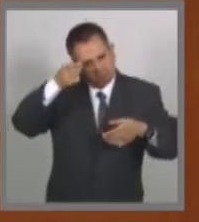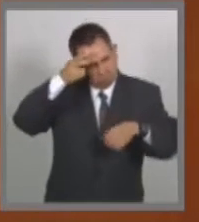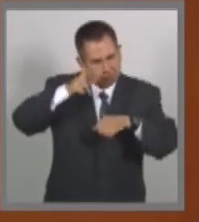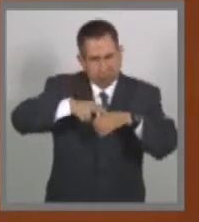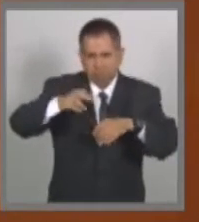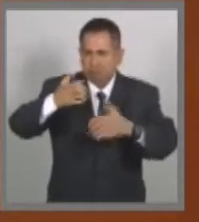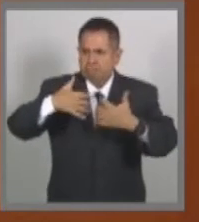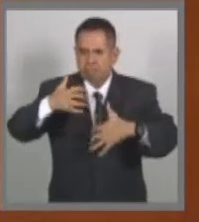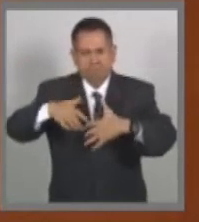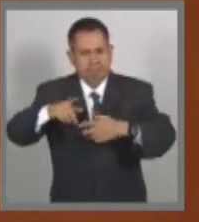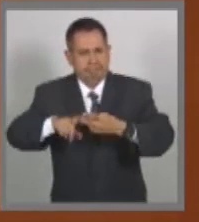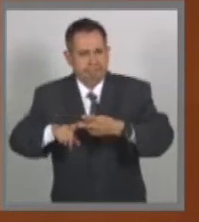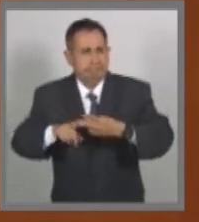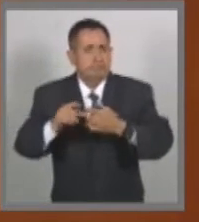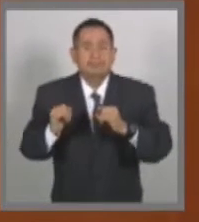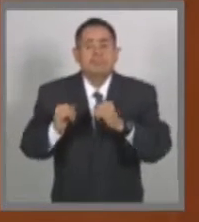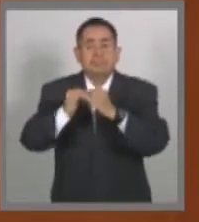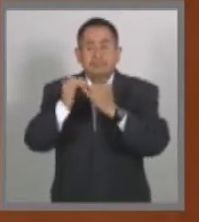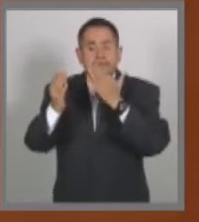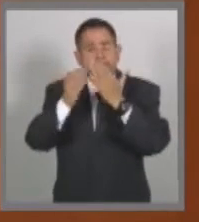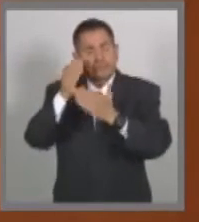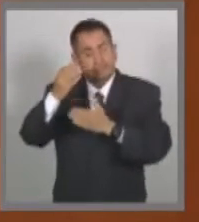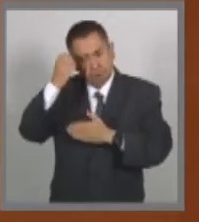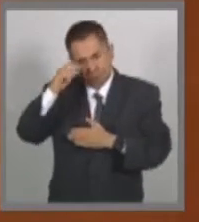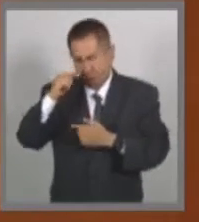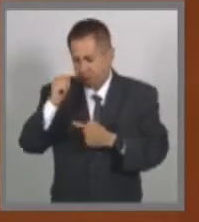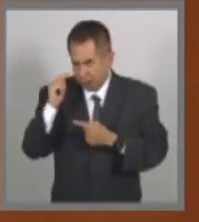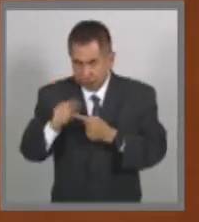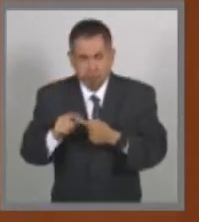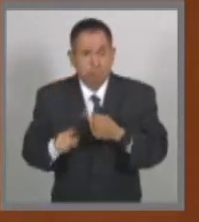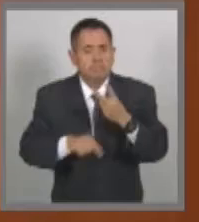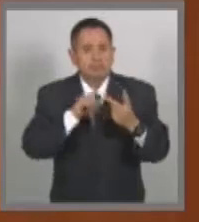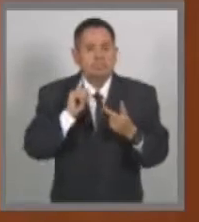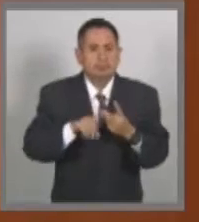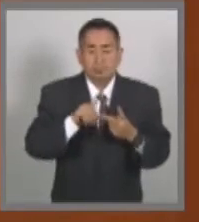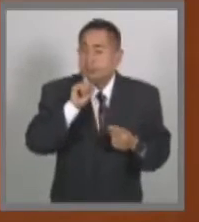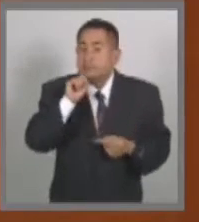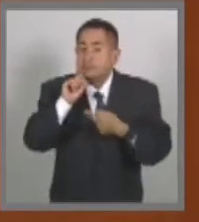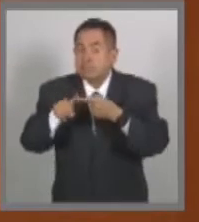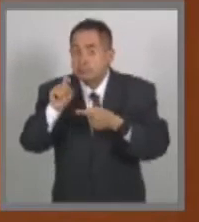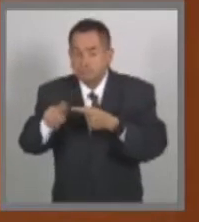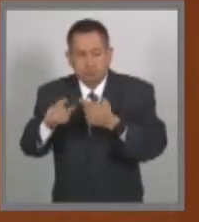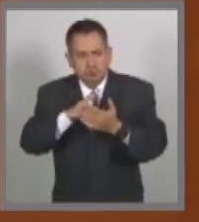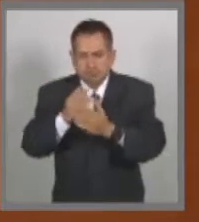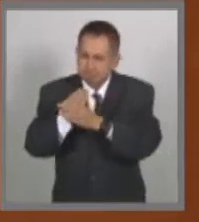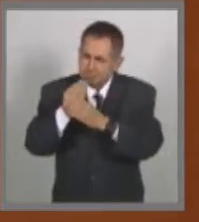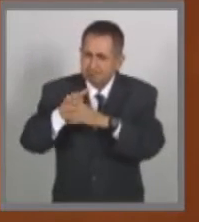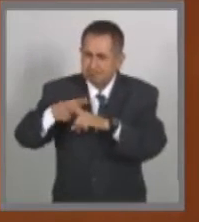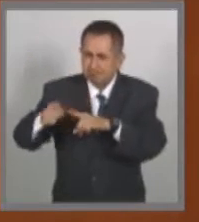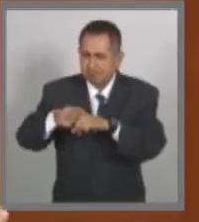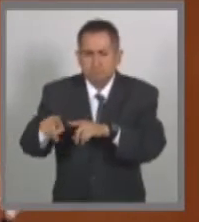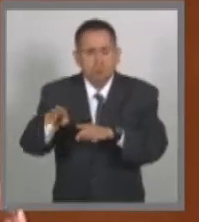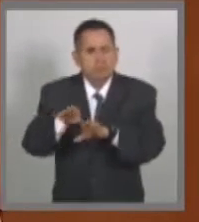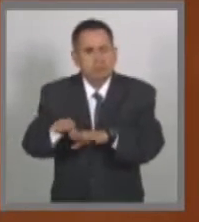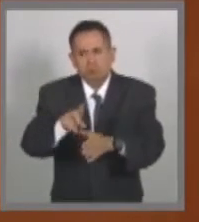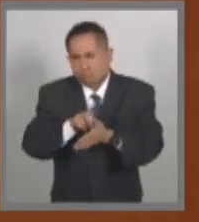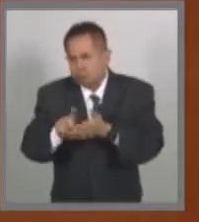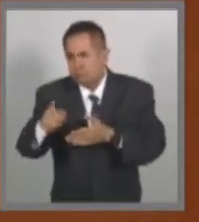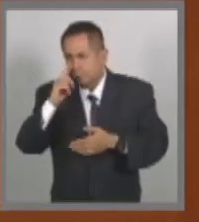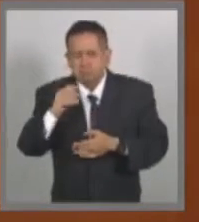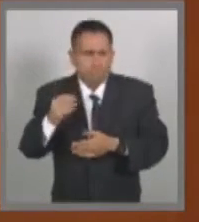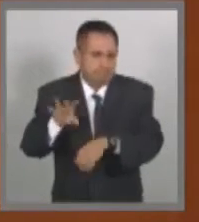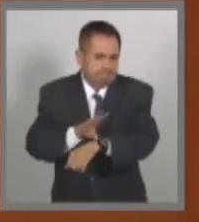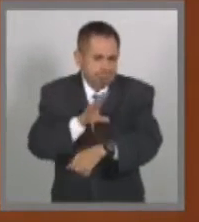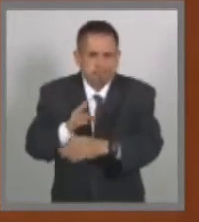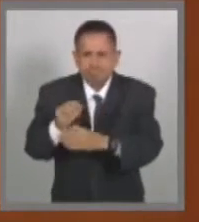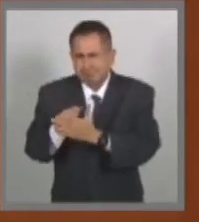con experiencia en el Instituto Panamericano de Alta Dirección de Empresas. Asimismo cuenta con diversos diplomados como en Derecho de la Energía, Derecho Financiero y